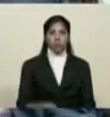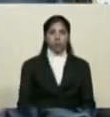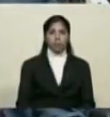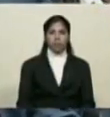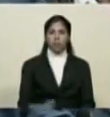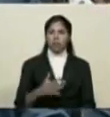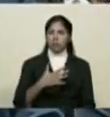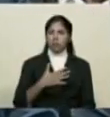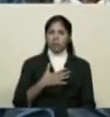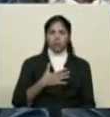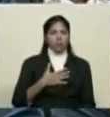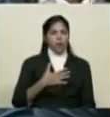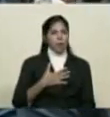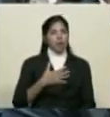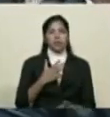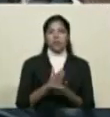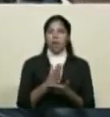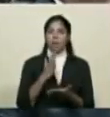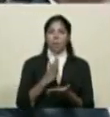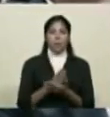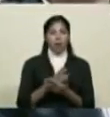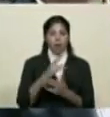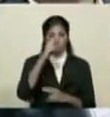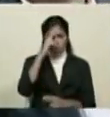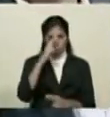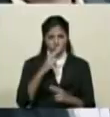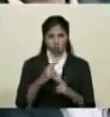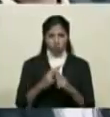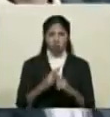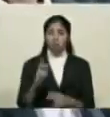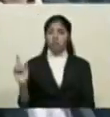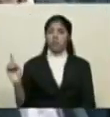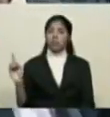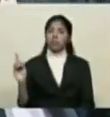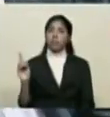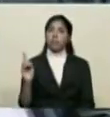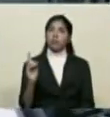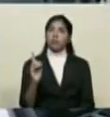para mí va a ser un gran honor venir acá y